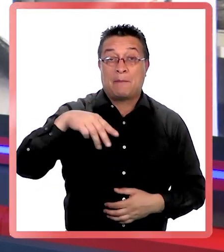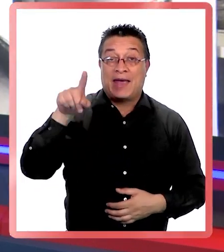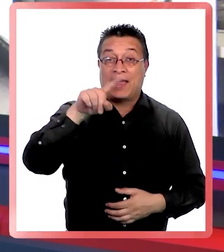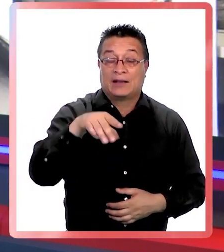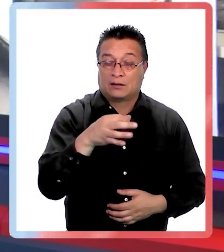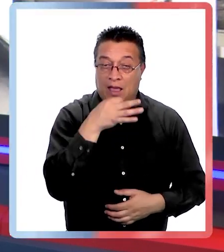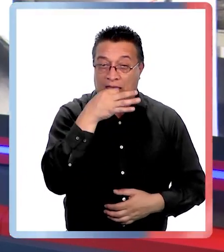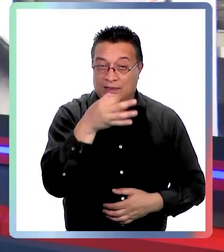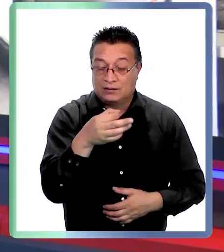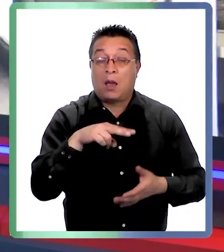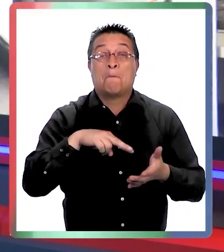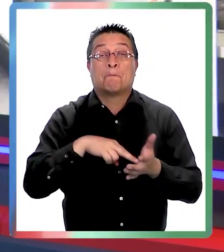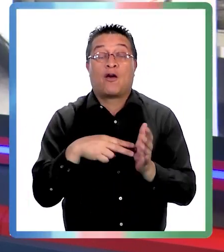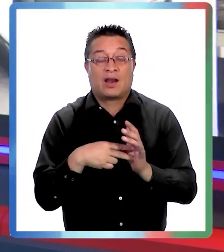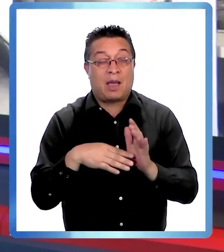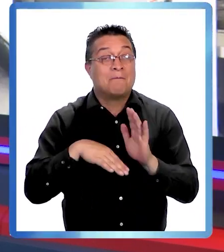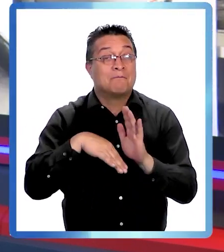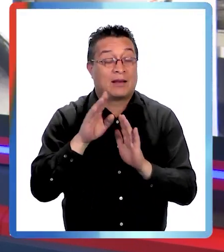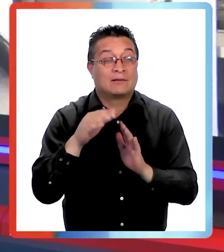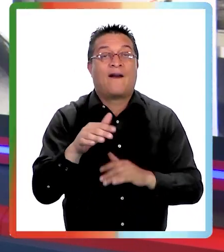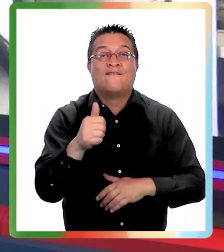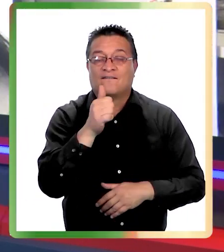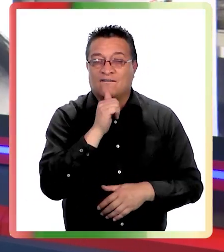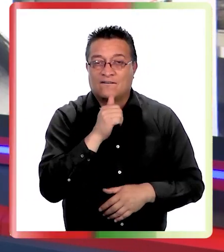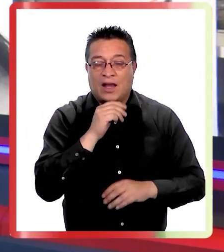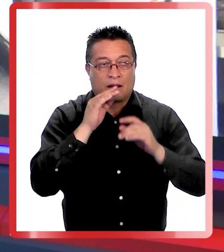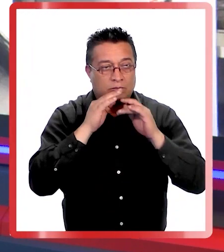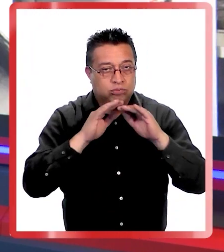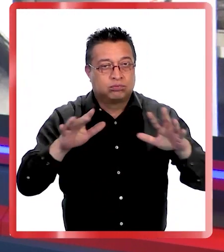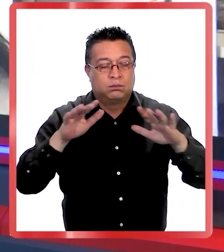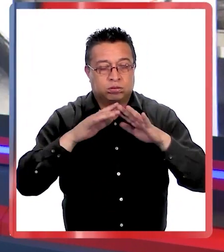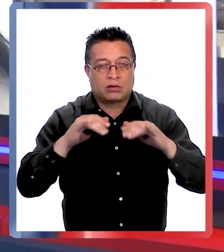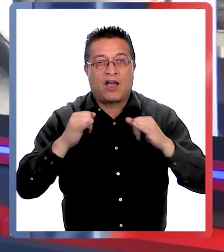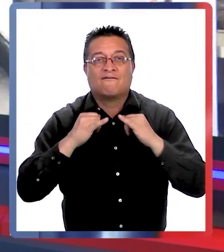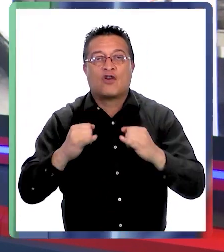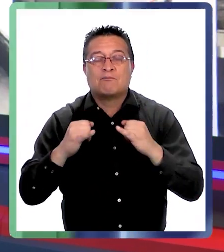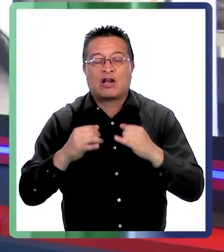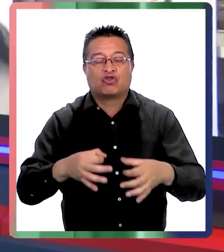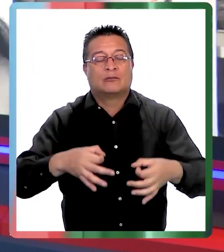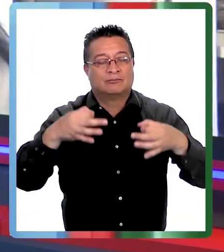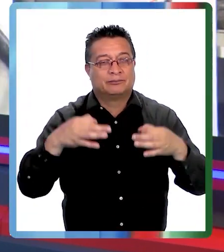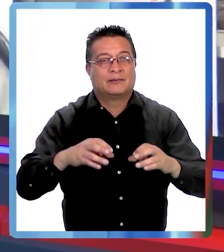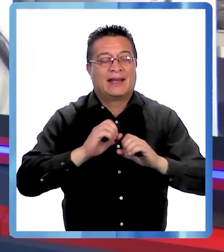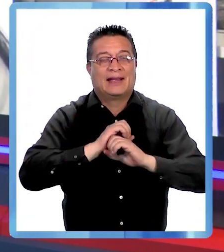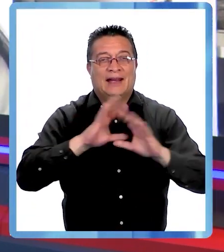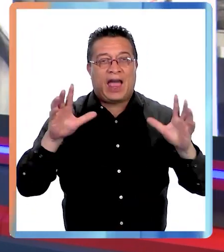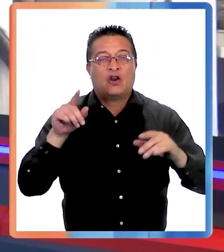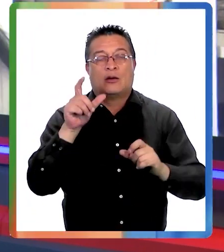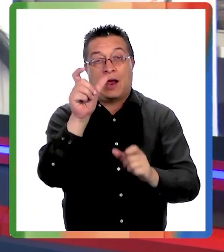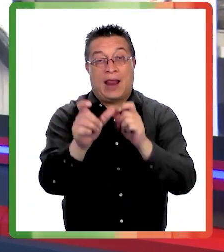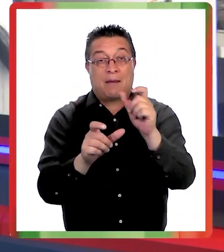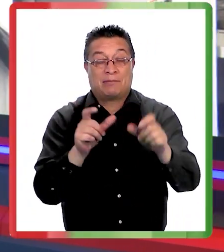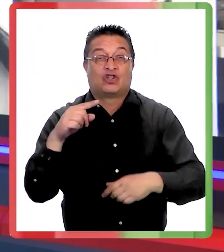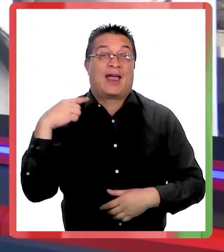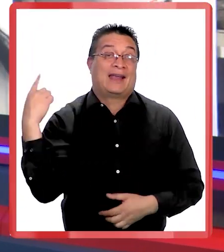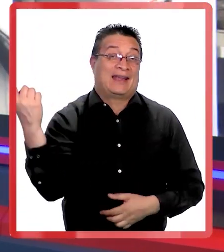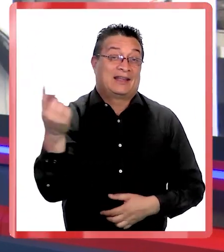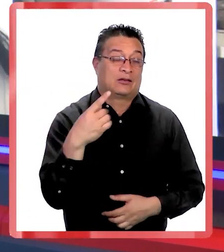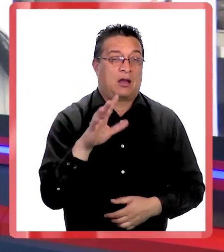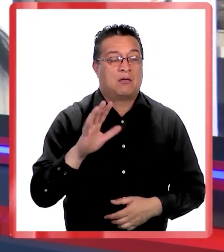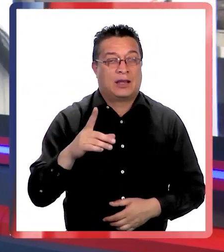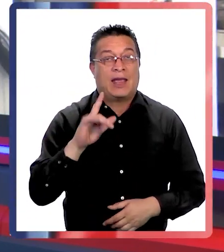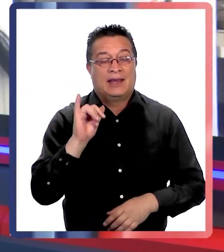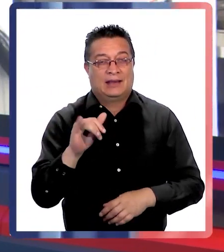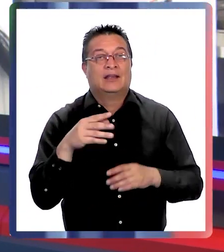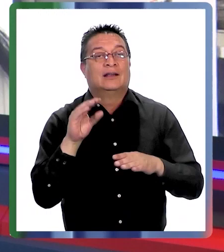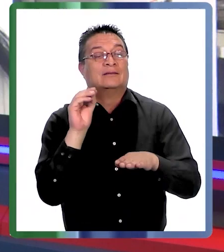la OMS plantea que uno de los problemas clave es la falta de sensibilización y de información exacta que existe tanto en la población